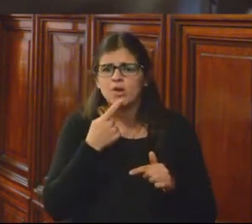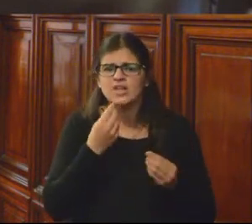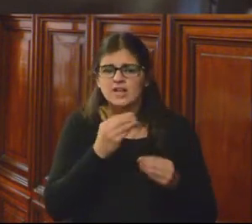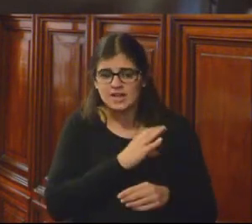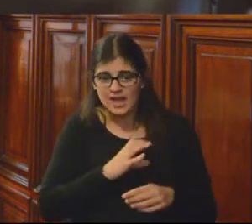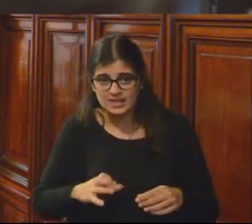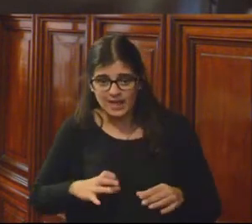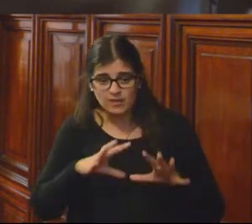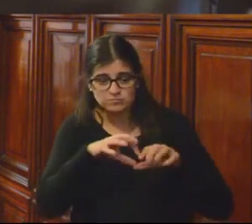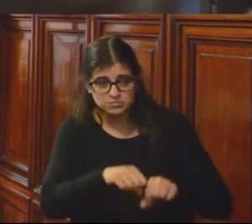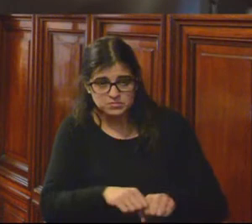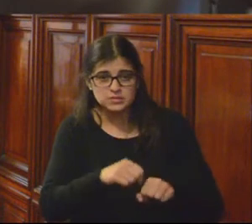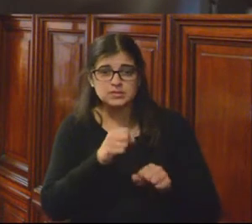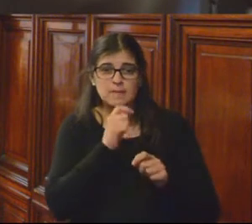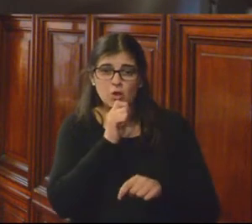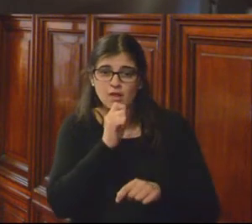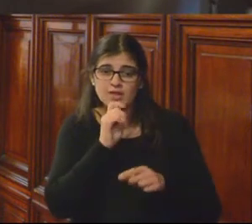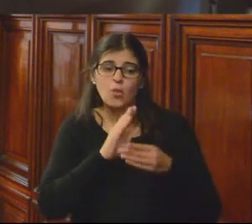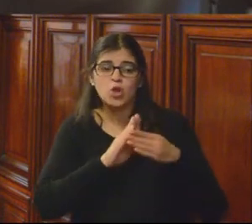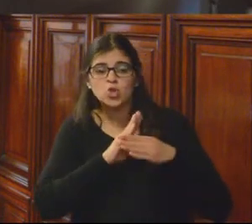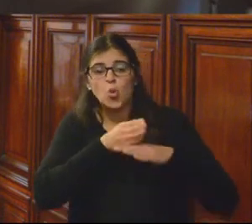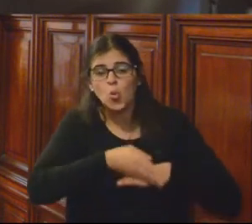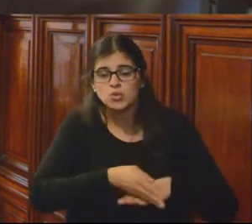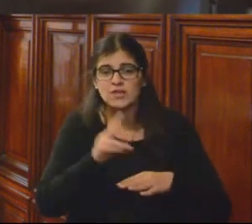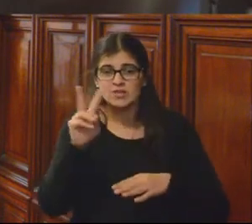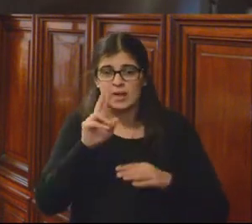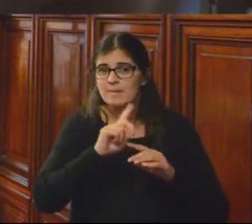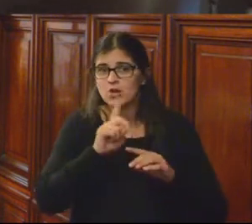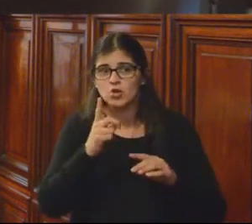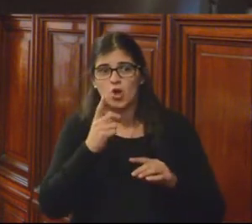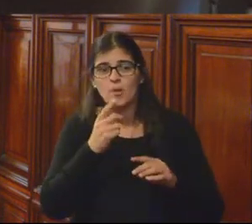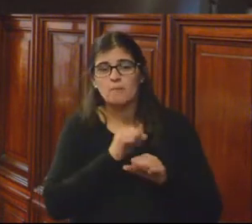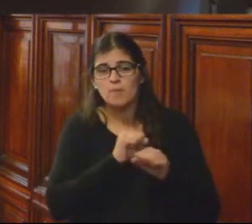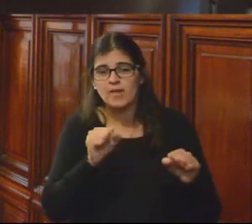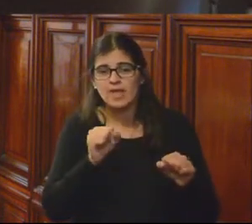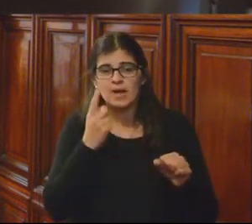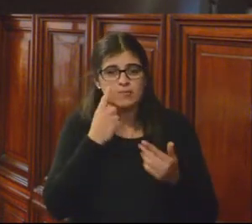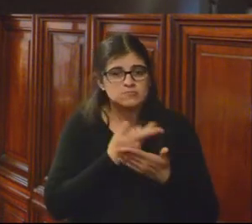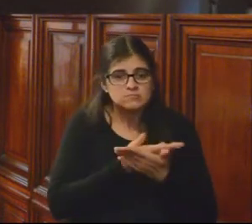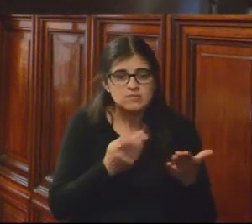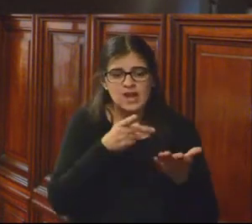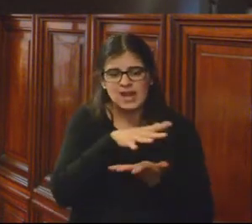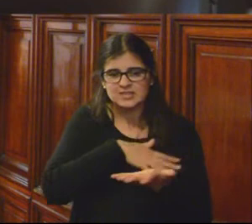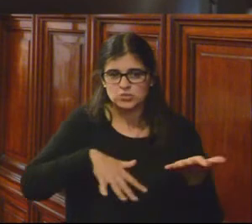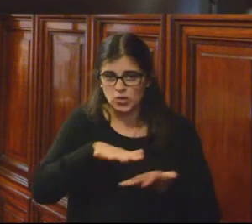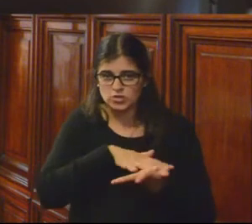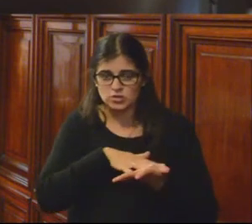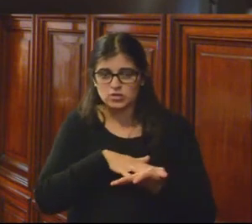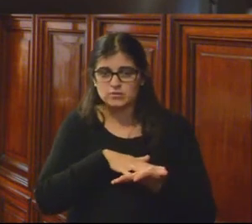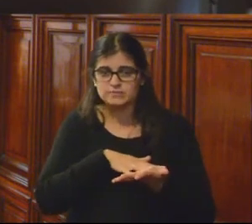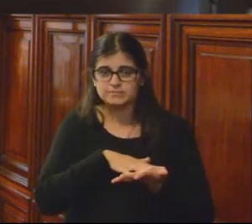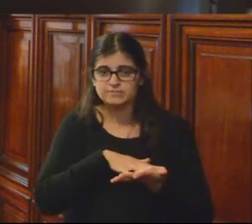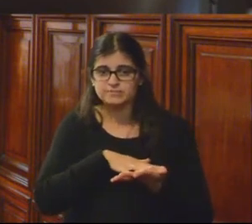Estado la detención de periodistas cuando cruzan la frontera venezolana para que no puedan reportar esta situación.